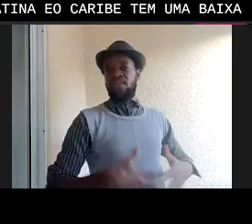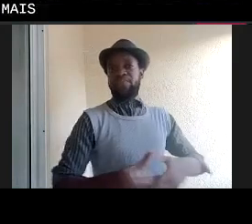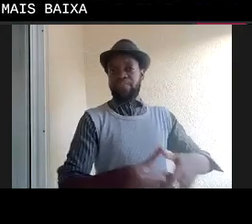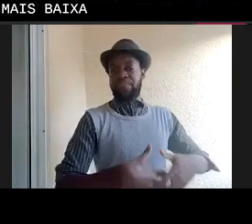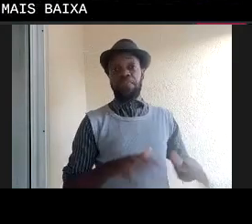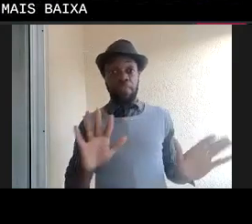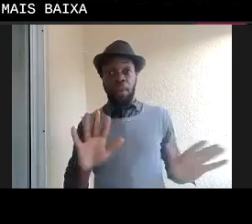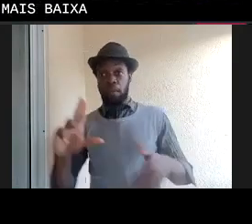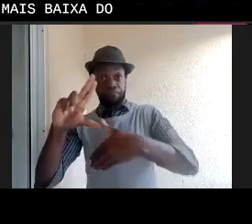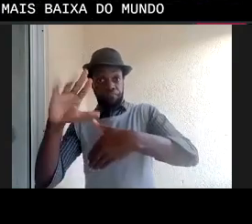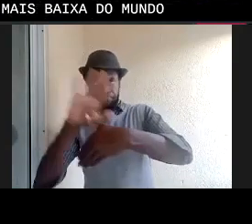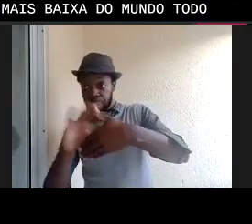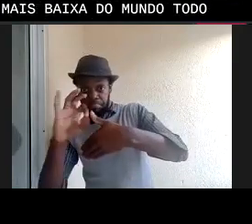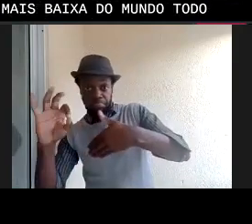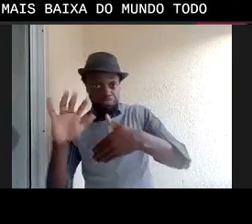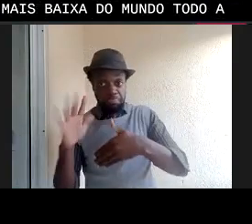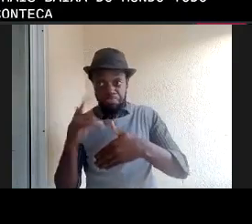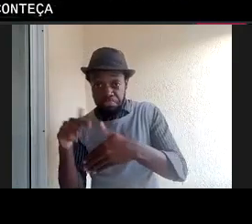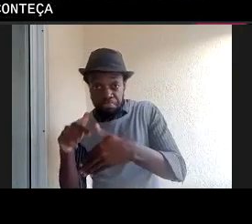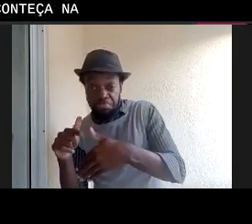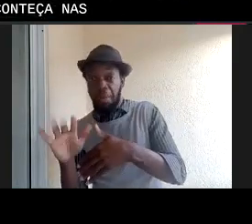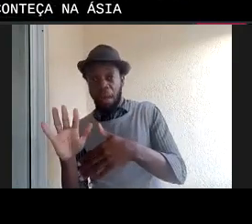todo ocurre en Asia.